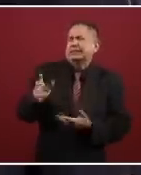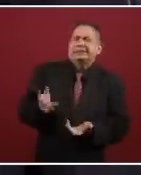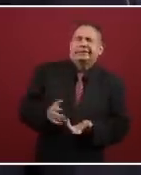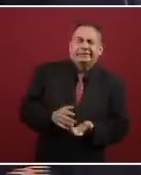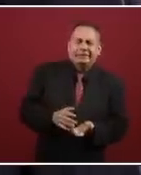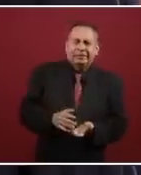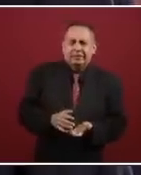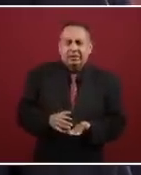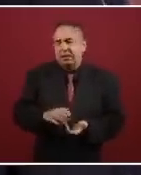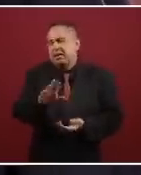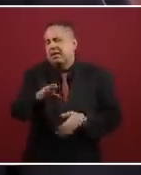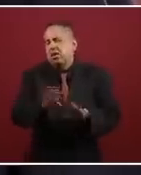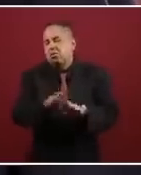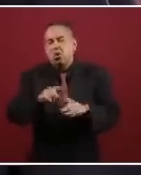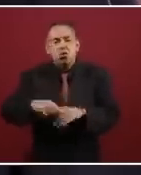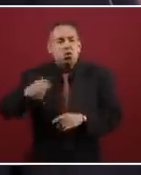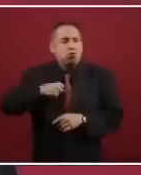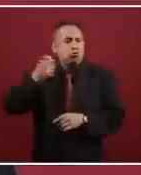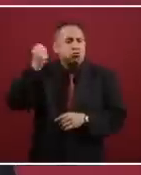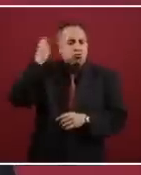hicimos la campaña?